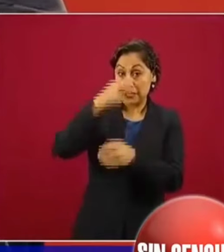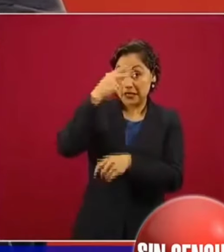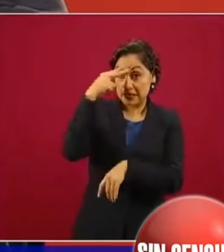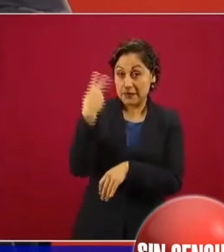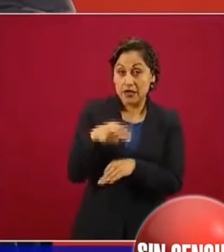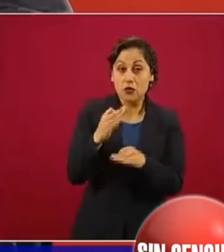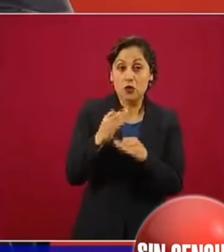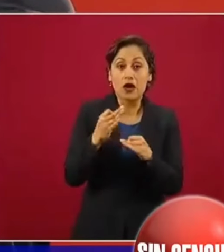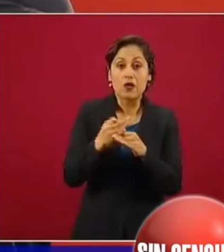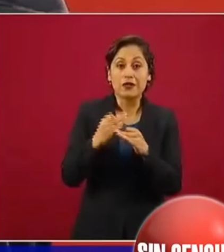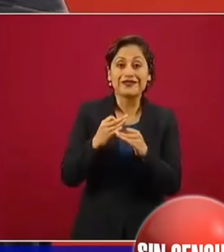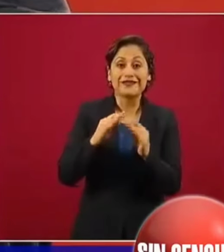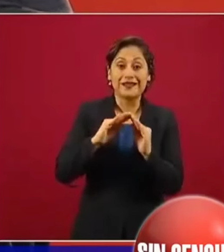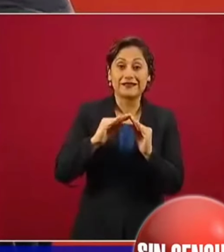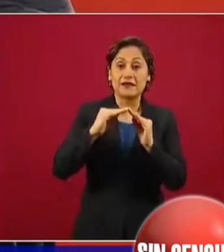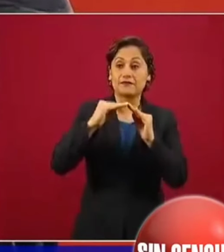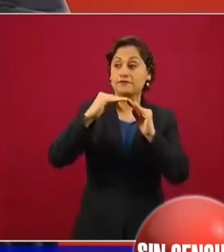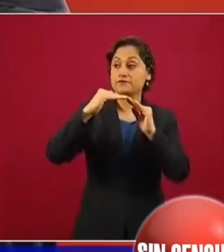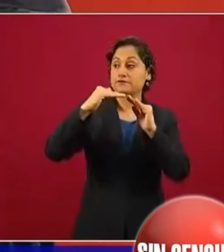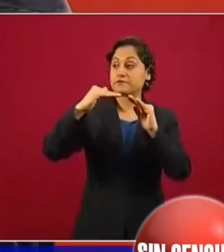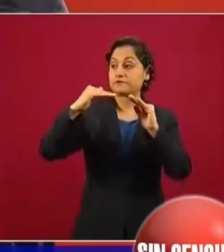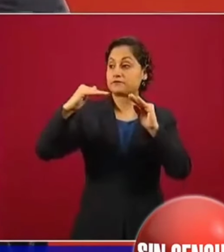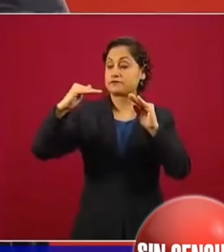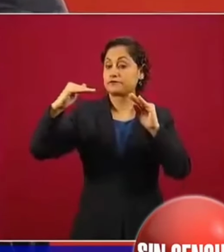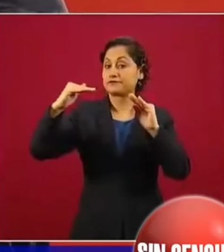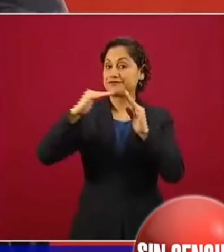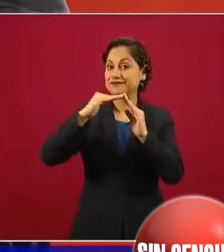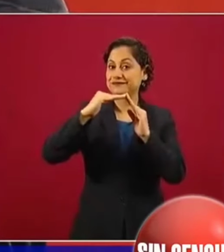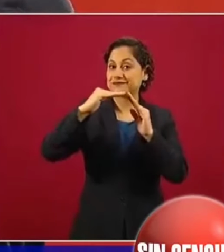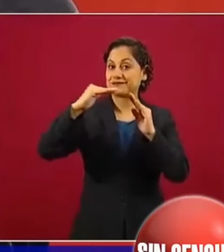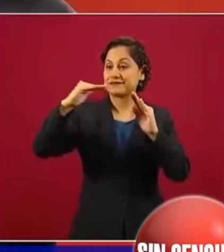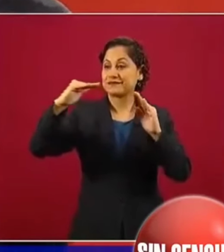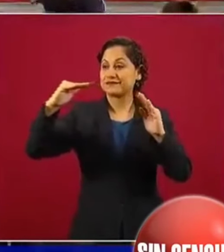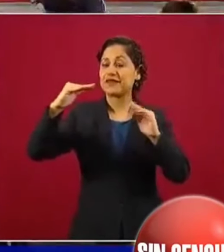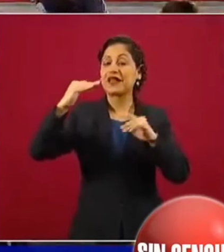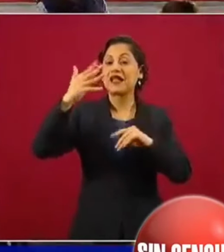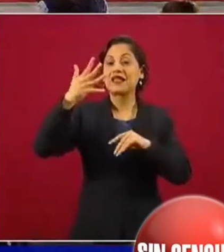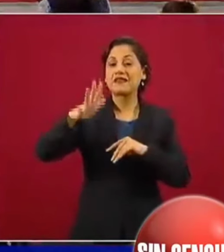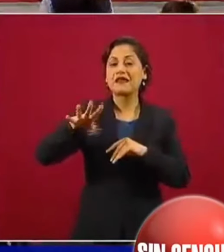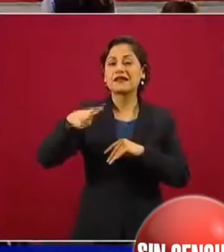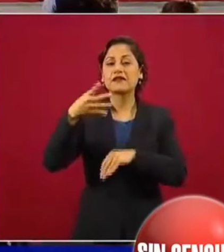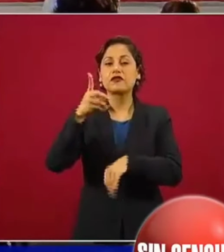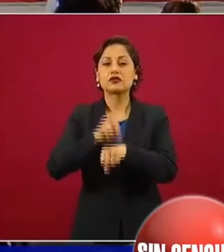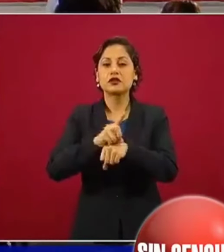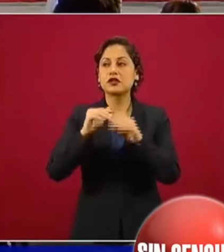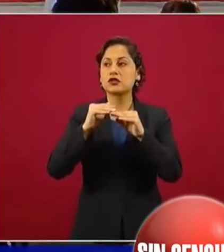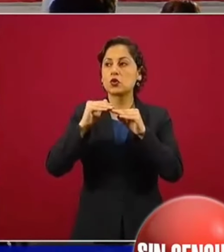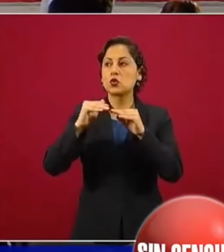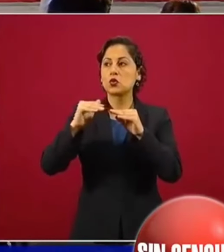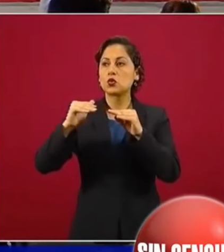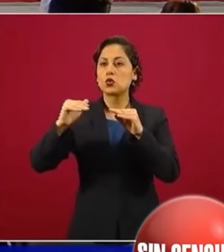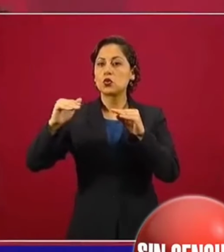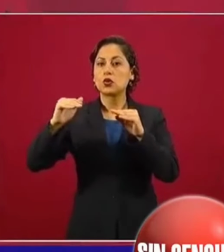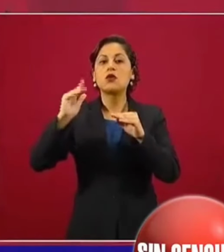una meseta, y llevamos ya 10 o 14 días en esa meseta y esperamos que pronto empiece a bajar. Si tomamos el conjunto de las curvas